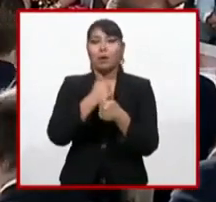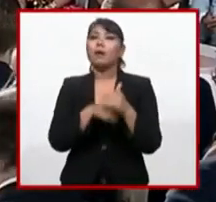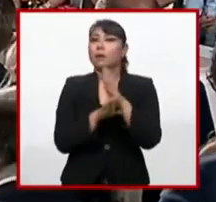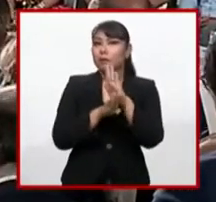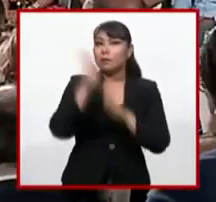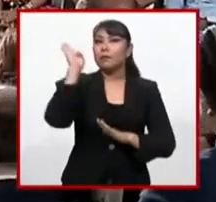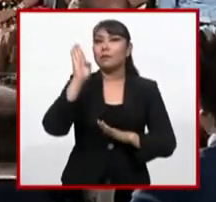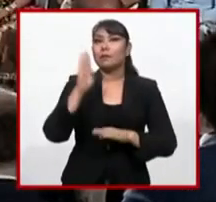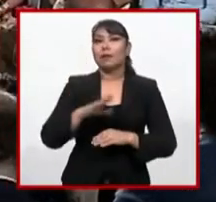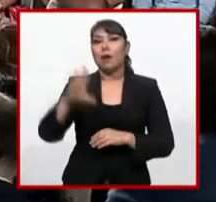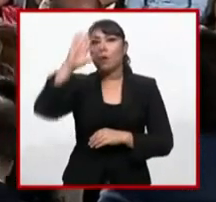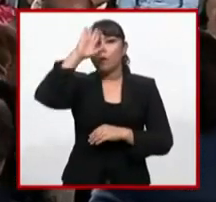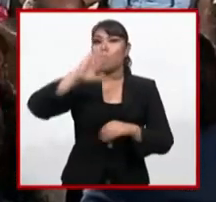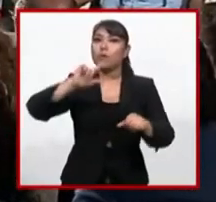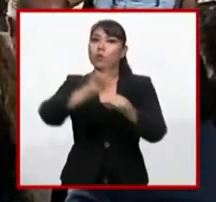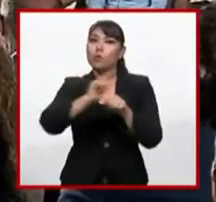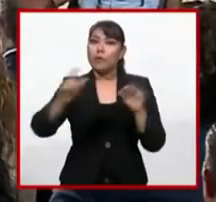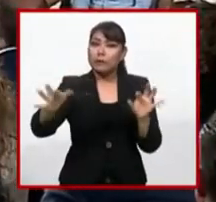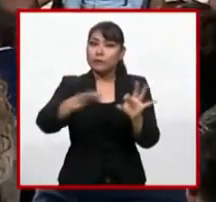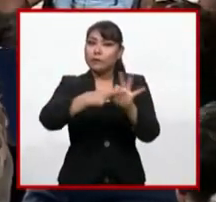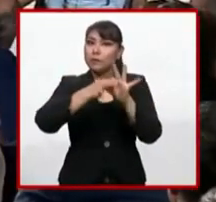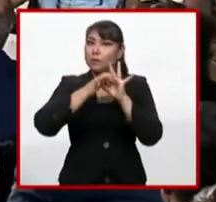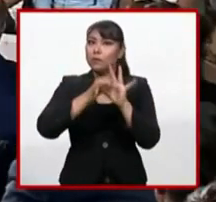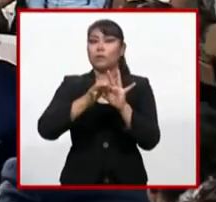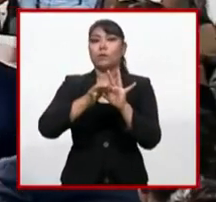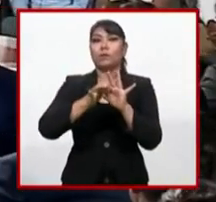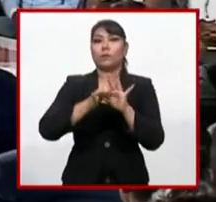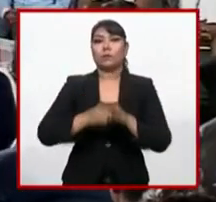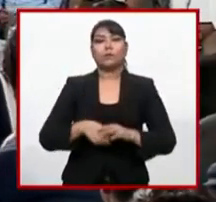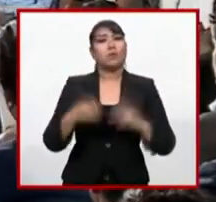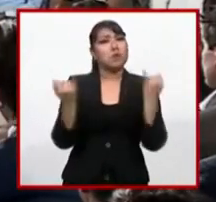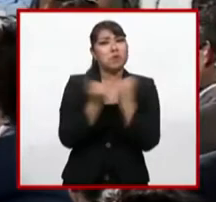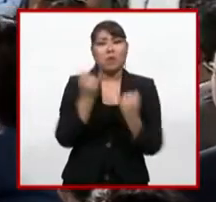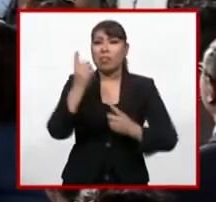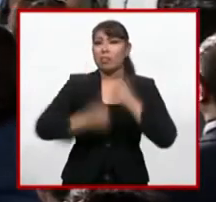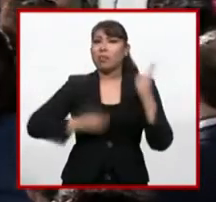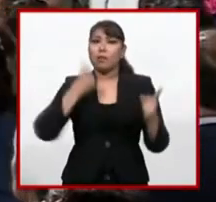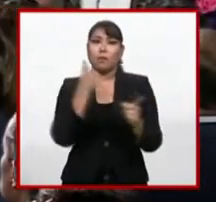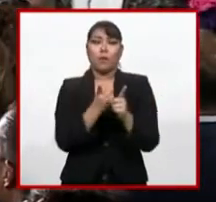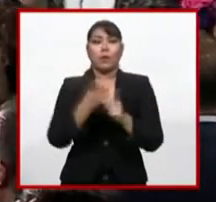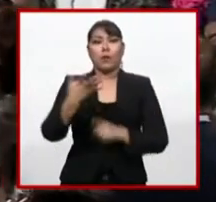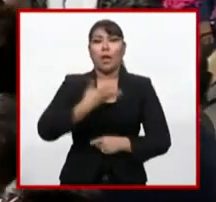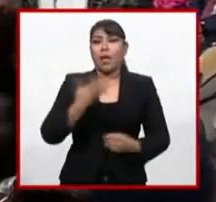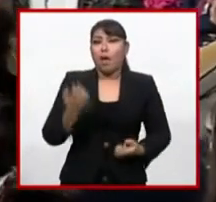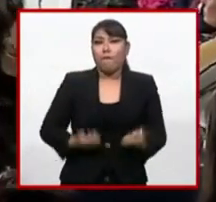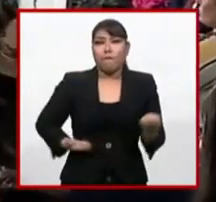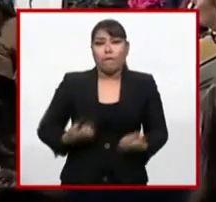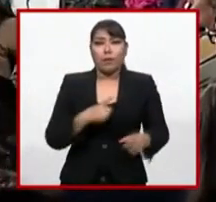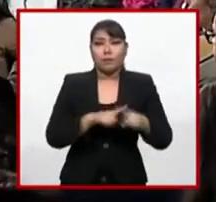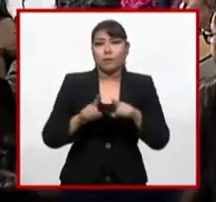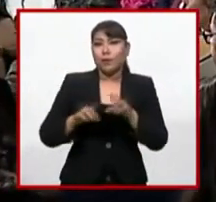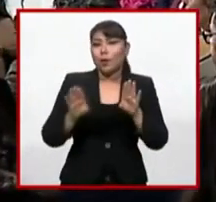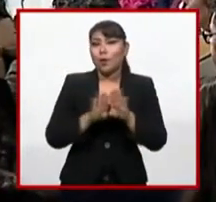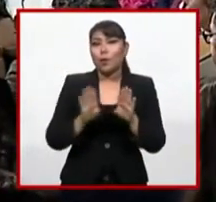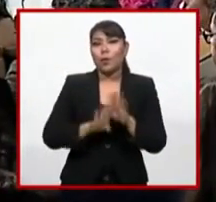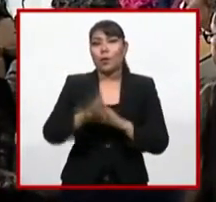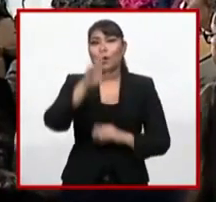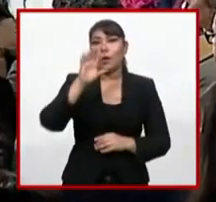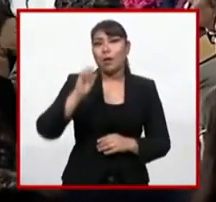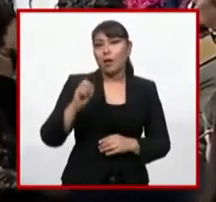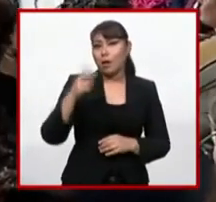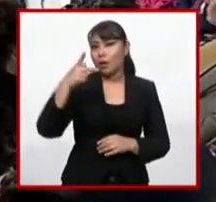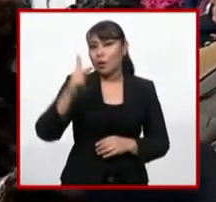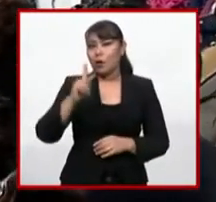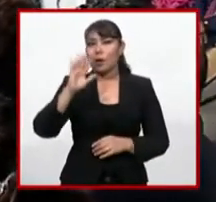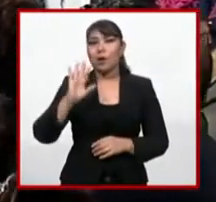de la mano de la cultura, pero también lo hemos hecho de la mano del deporte. Tenemos eventos como el Rock and Roll Marathon, que en ese